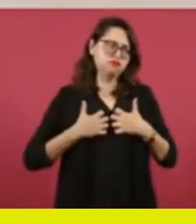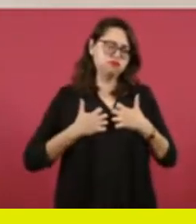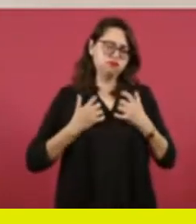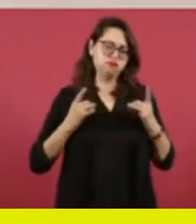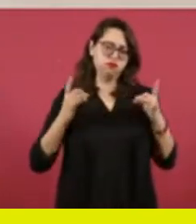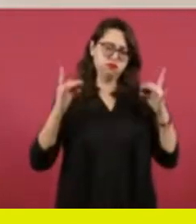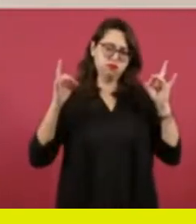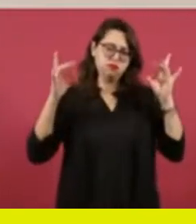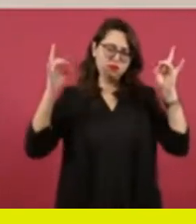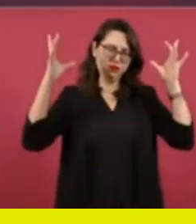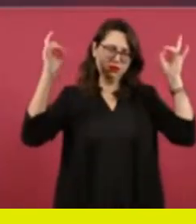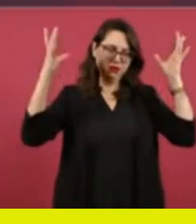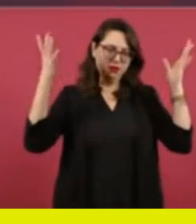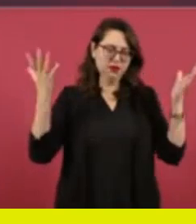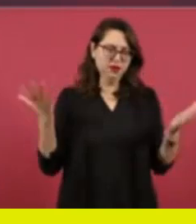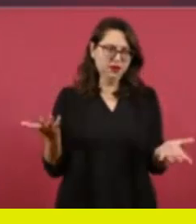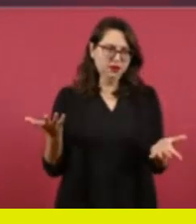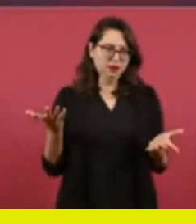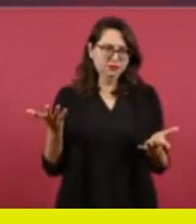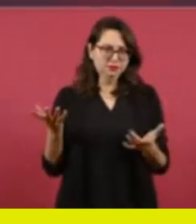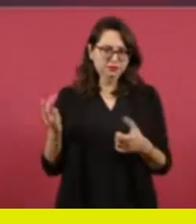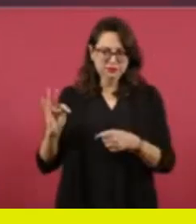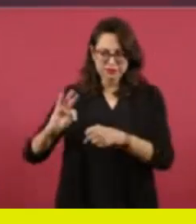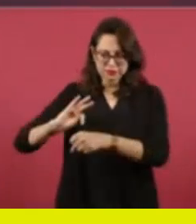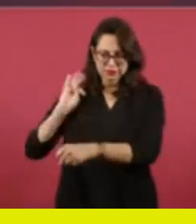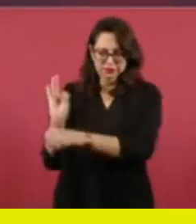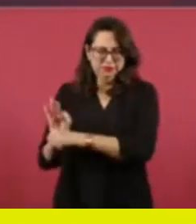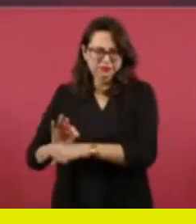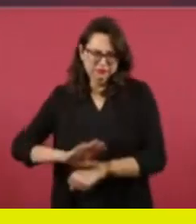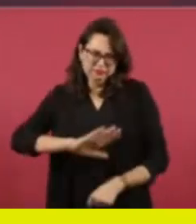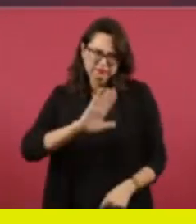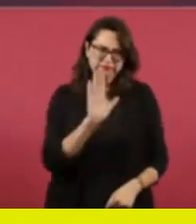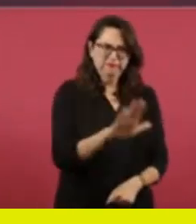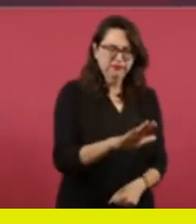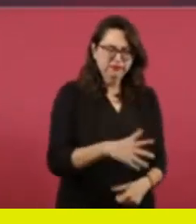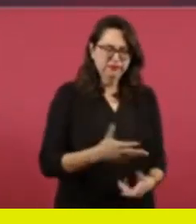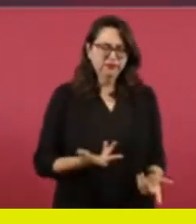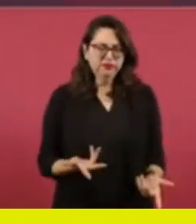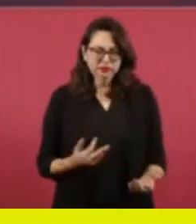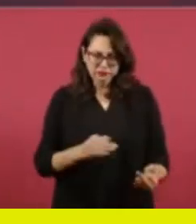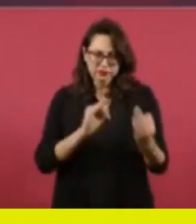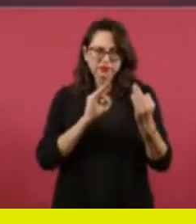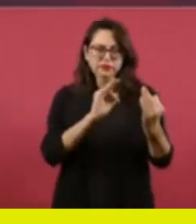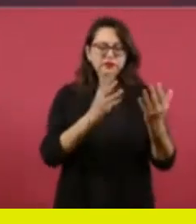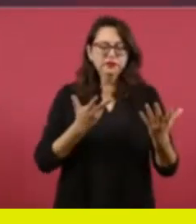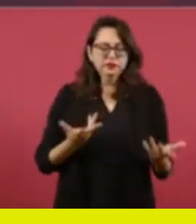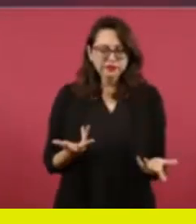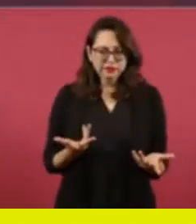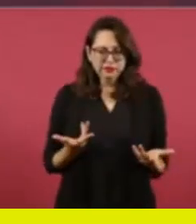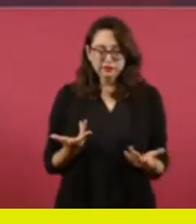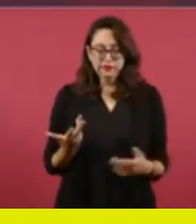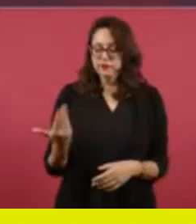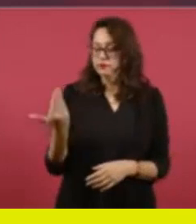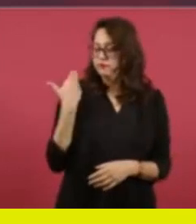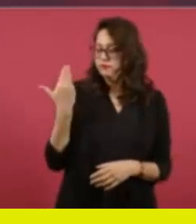los invita a tocar con Grupo Frontera en el Zócalo. Acaba de pasar un